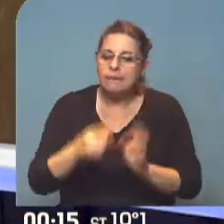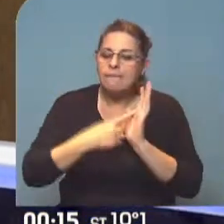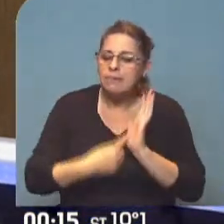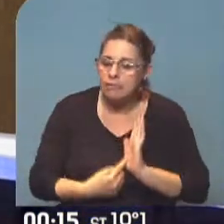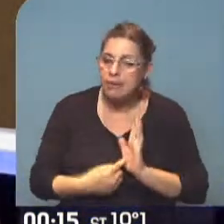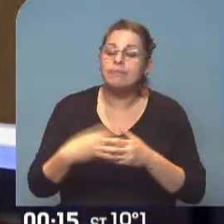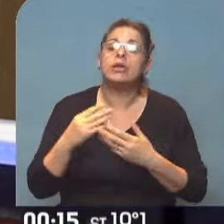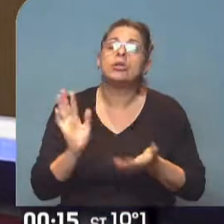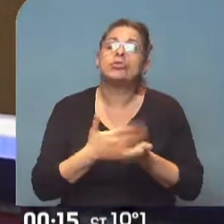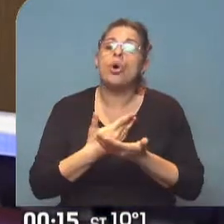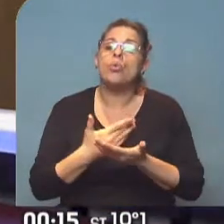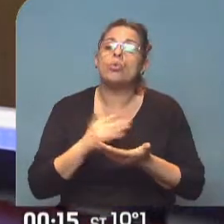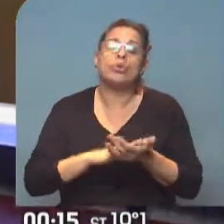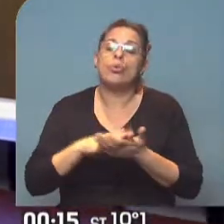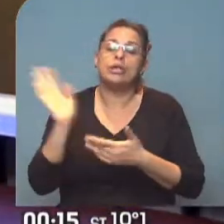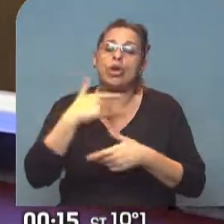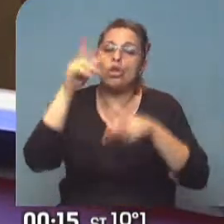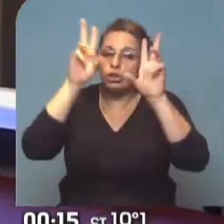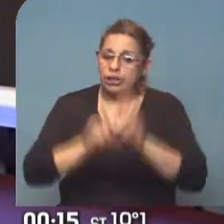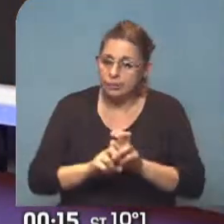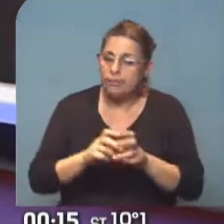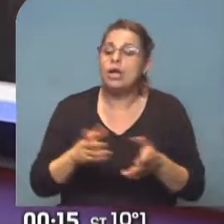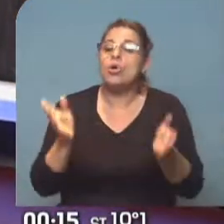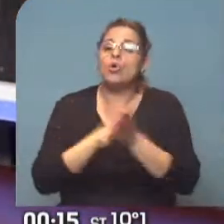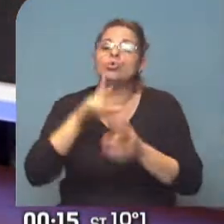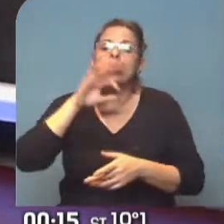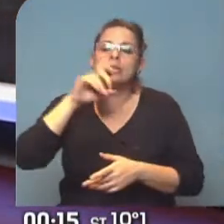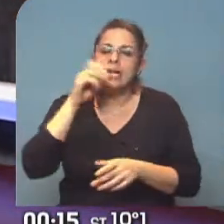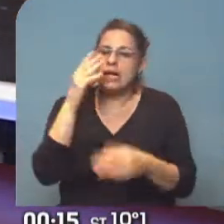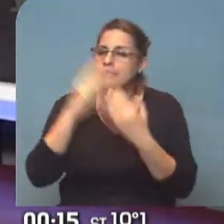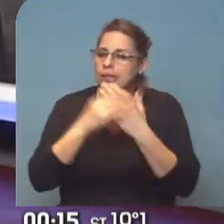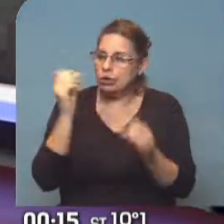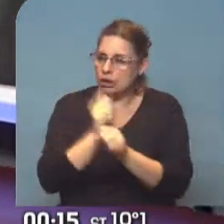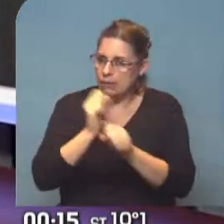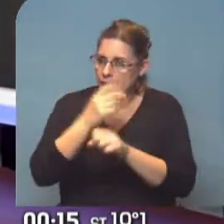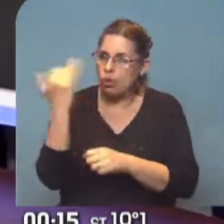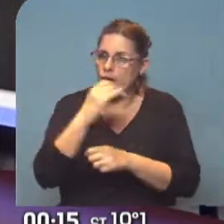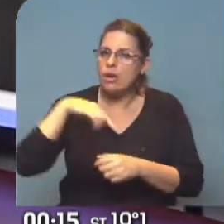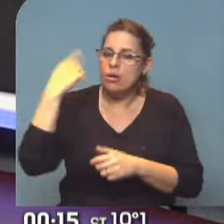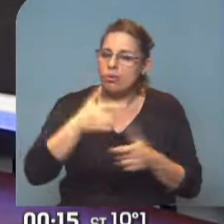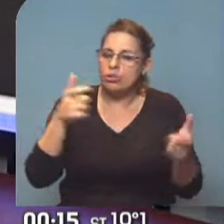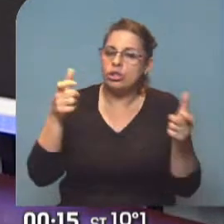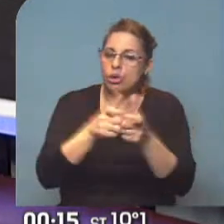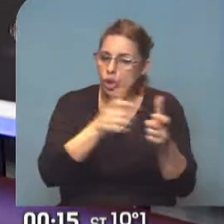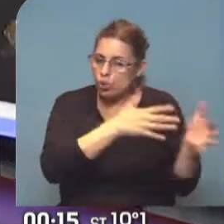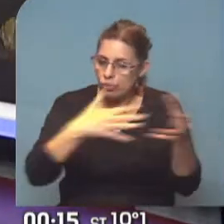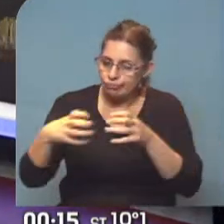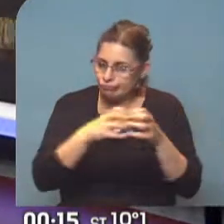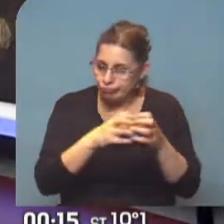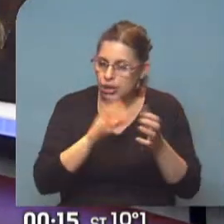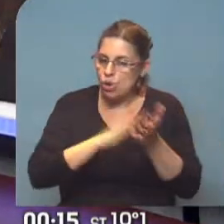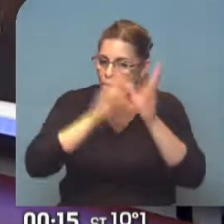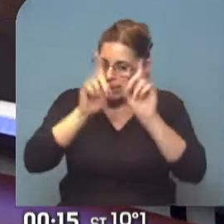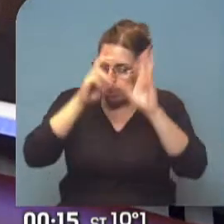que, de todos los temas que van a tratar con Triaca, el Ministerio de Trabajo, el próximo jueves, cuando se reúnan para ver qué es lo que va a pasar y si